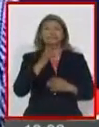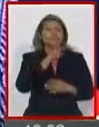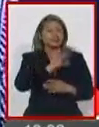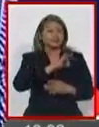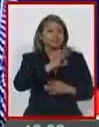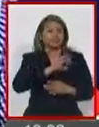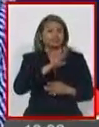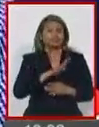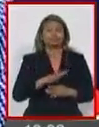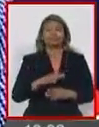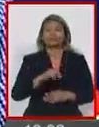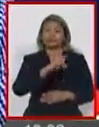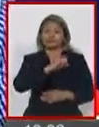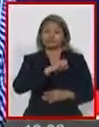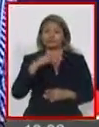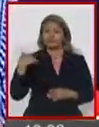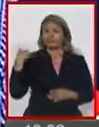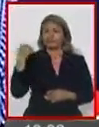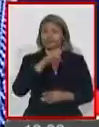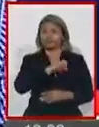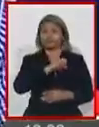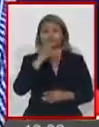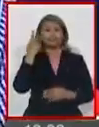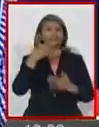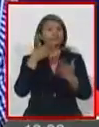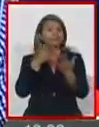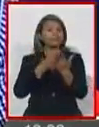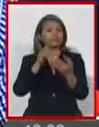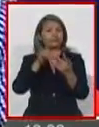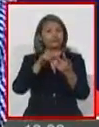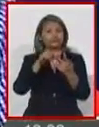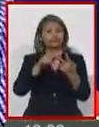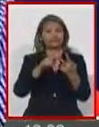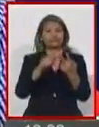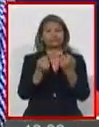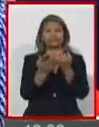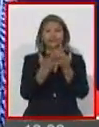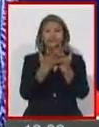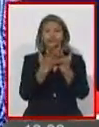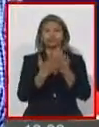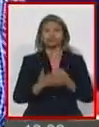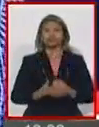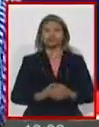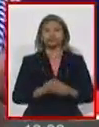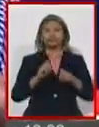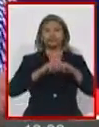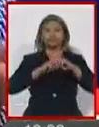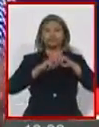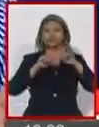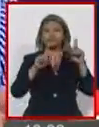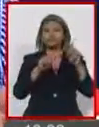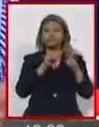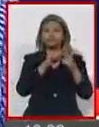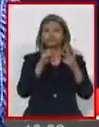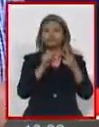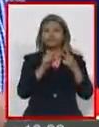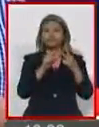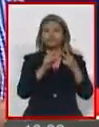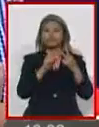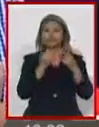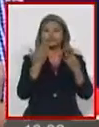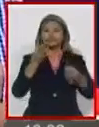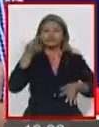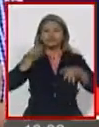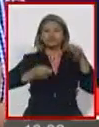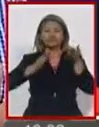su condición de comandante de la policía para procesarlo y encarcelarlo. Pero bueno, en ambos casos son temas